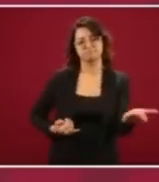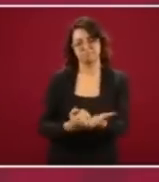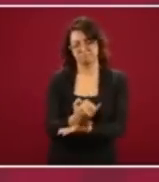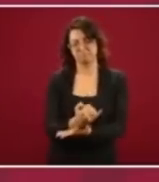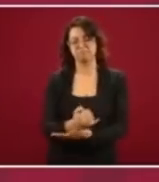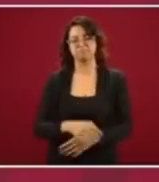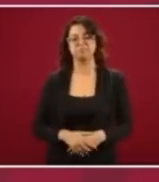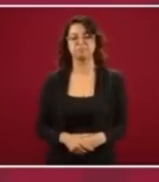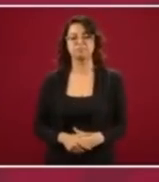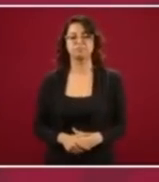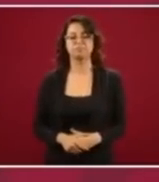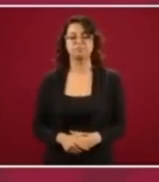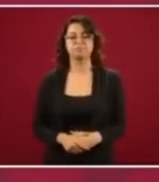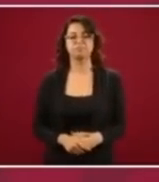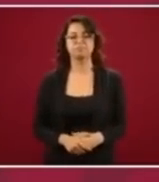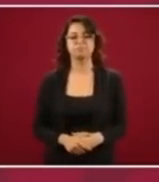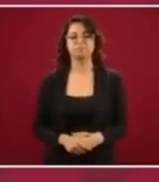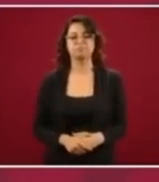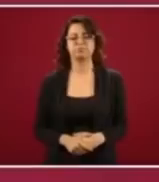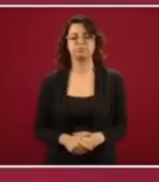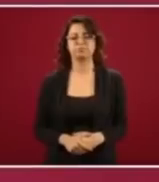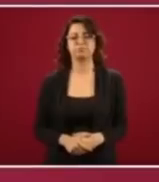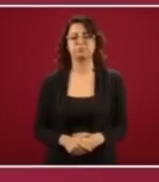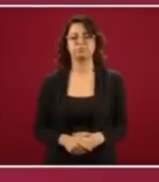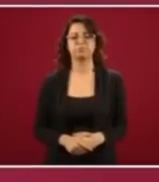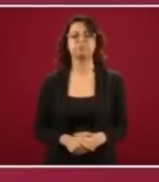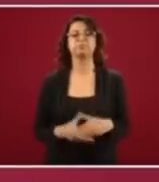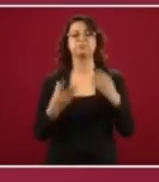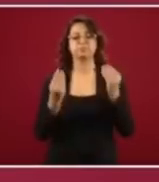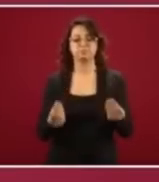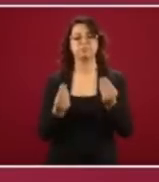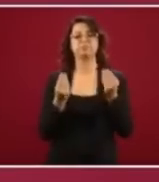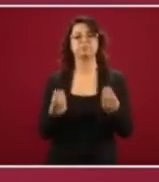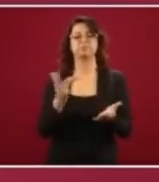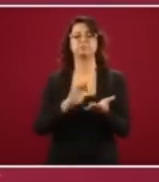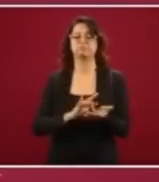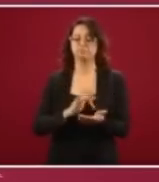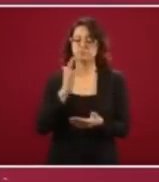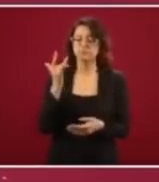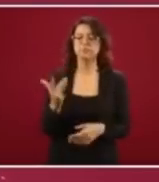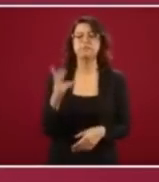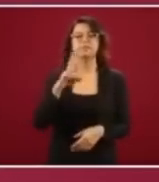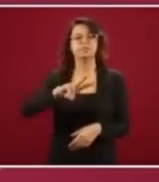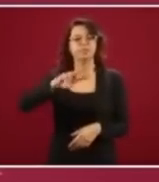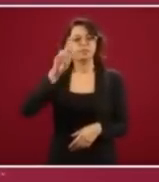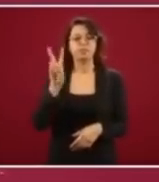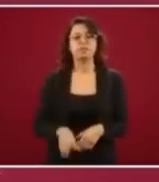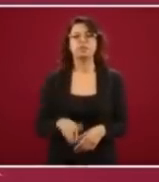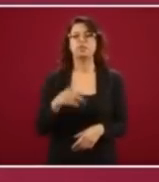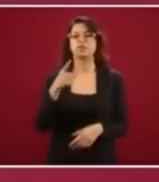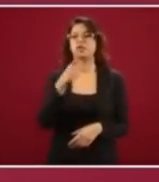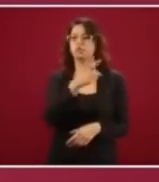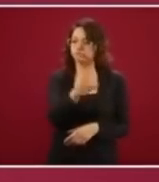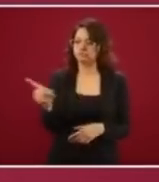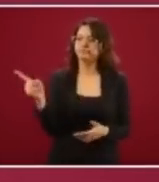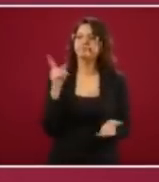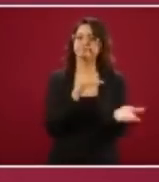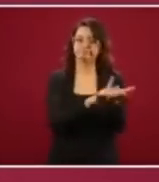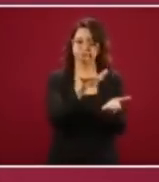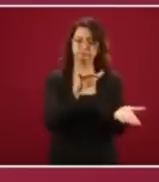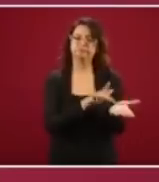también se informó hace un rato. Entonces, agradecemos profundamente estos actos de